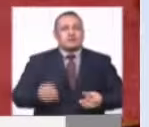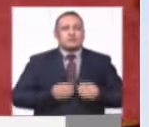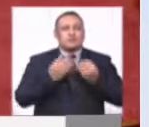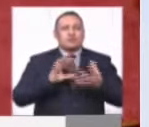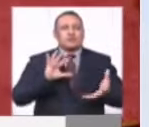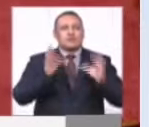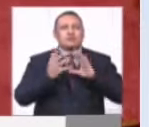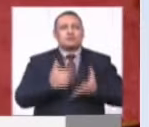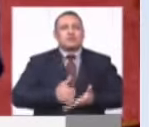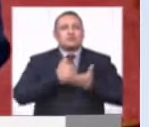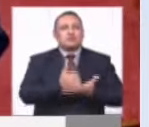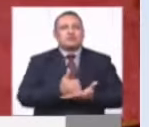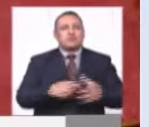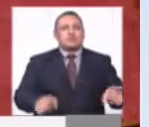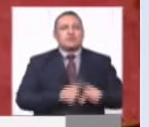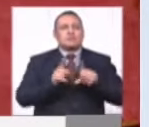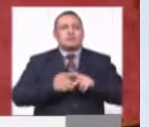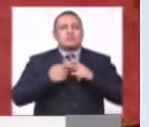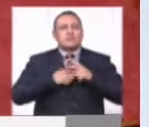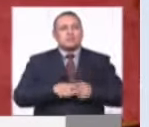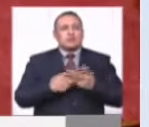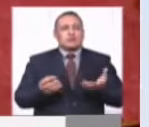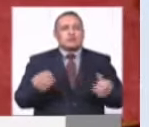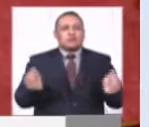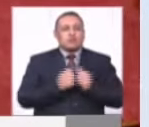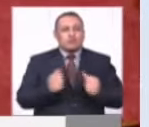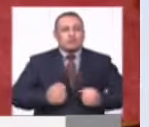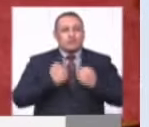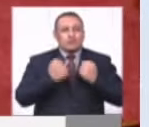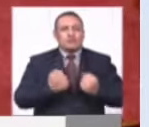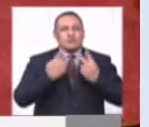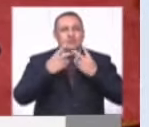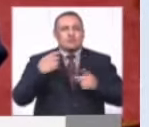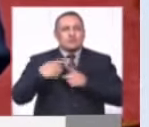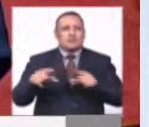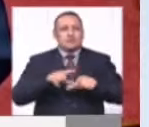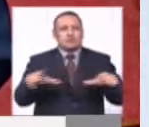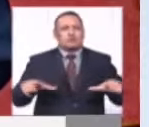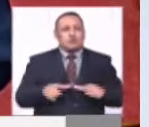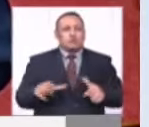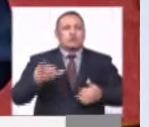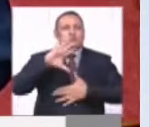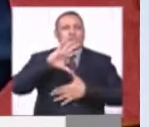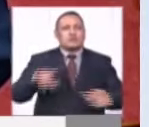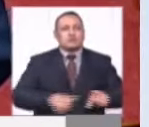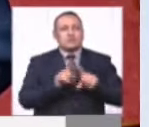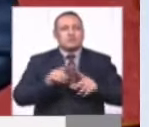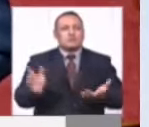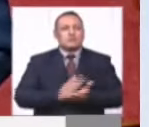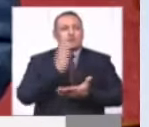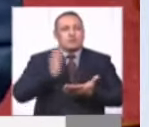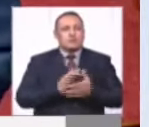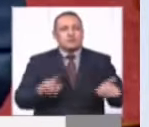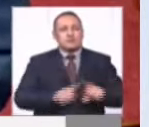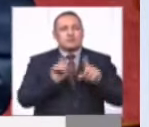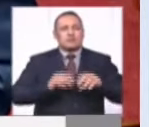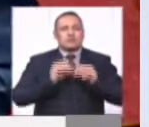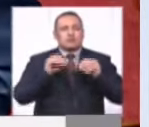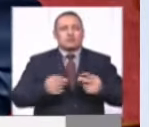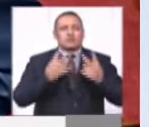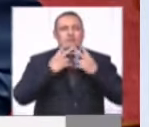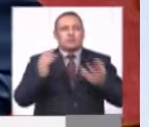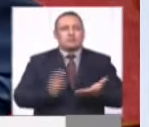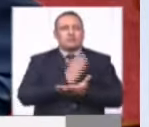el clima no ayuda. Ha empezado con fuerza en toda Latinoamérica este problema y está poniendo contra